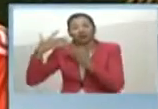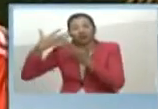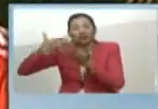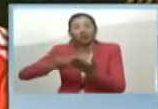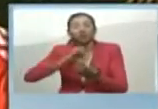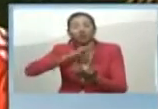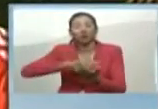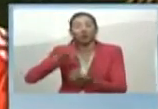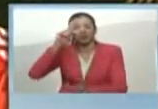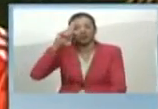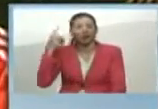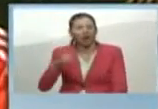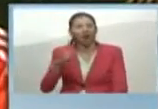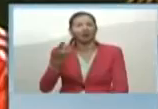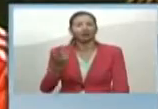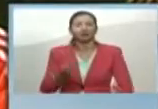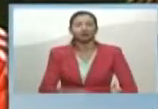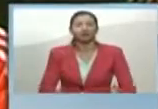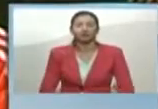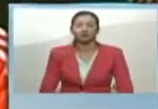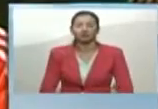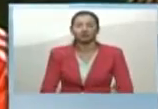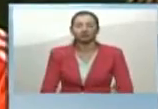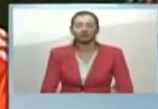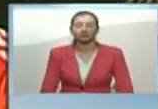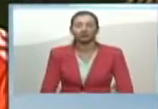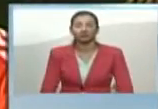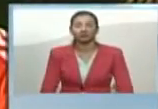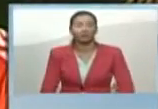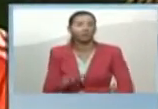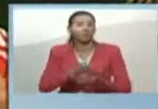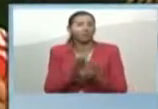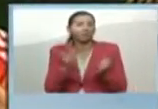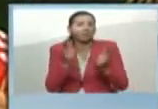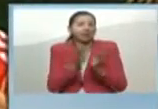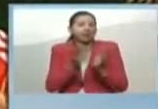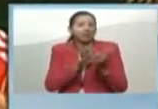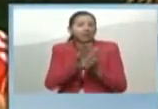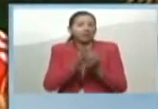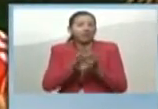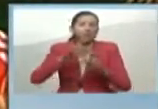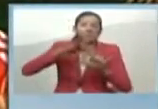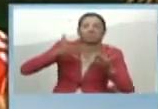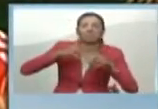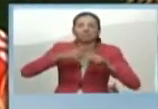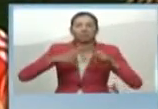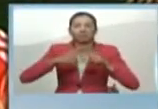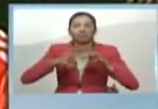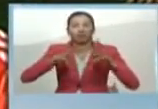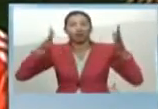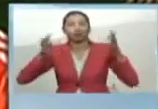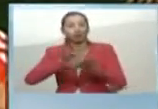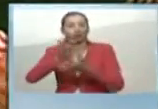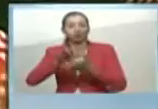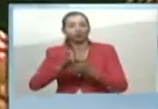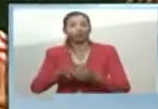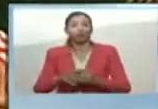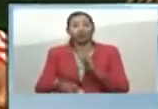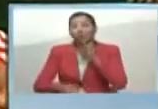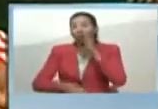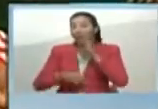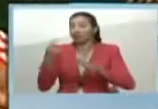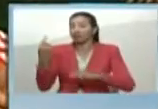eso a nosotros una dificultad grande, pequeña, mayor o no, un revés, lo que nos hace es